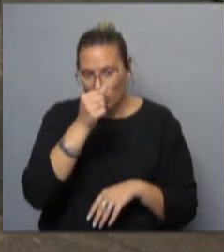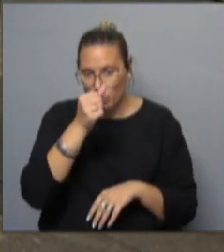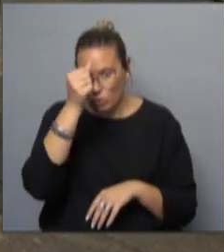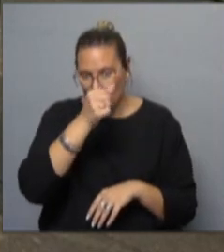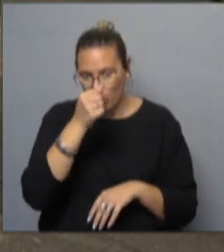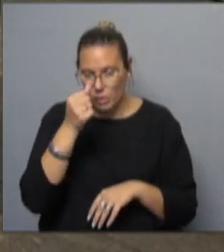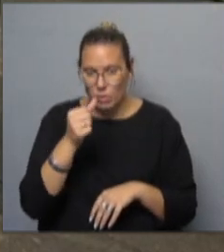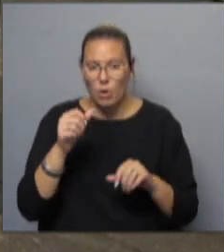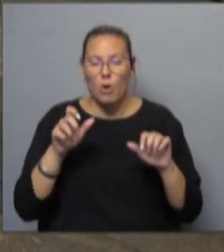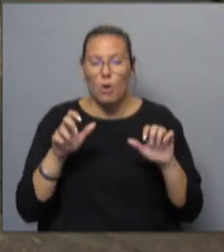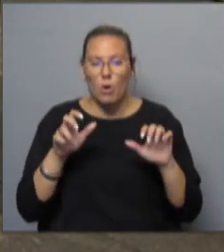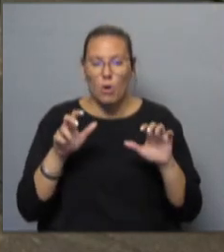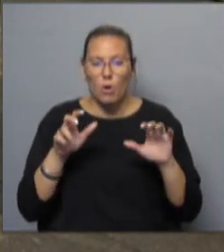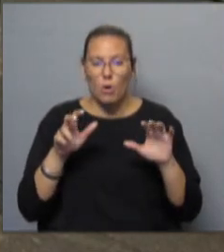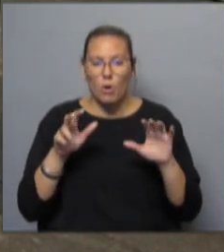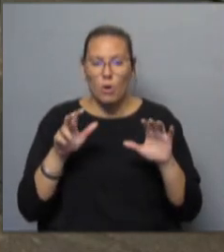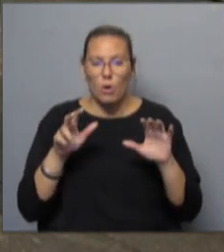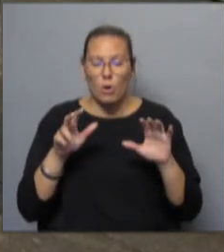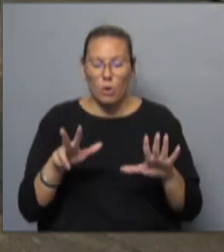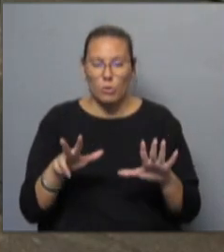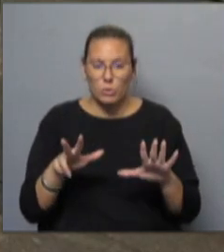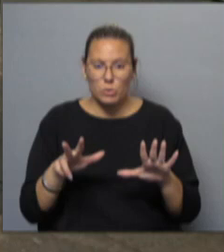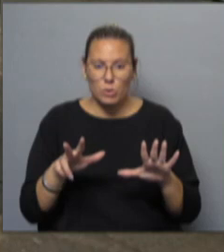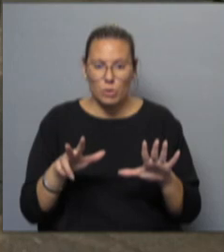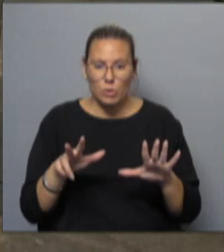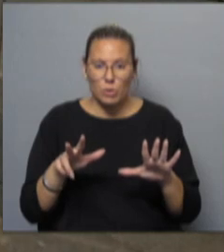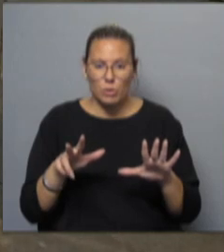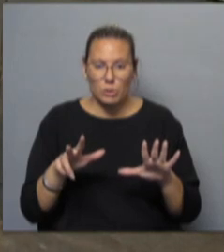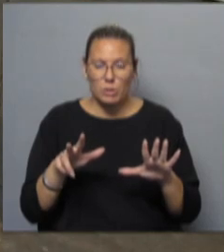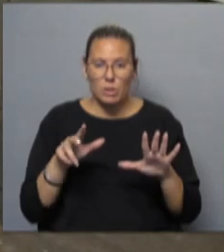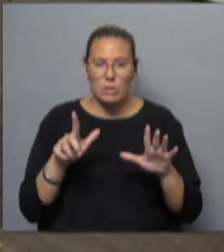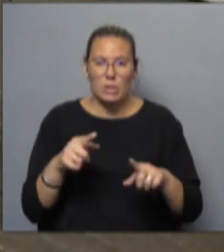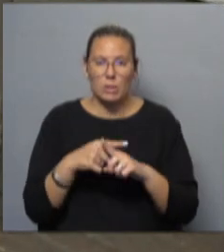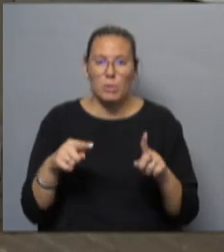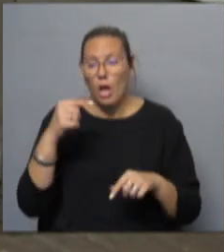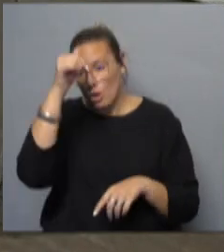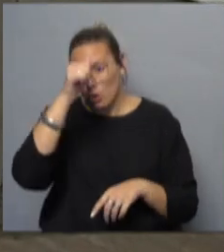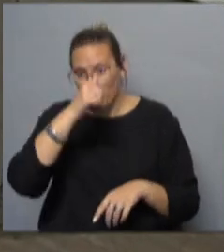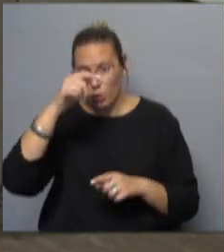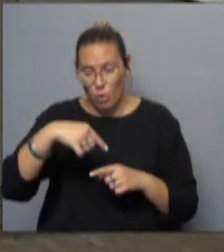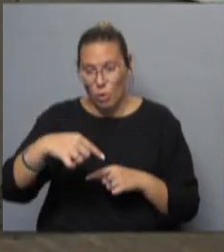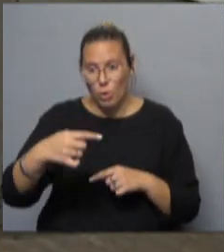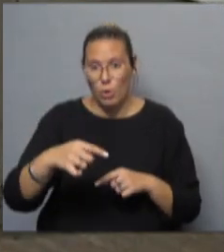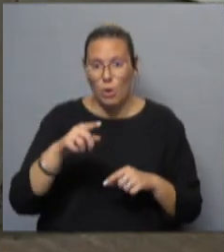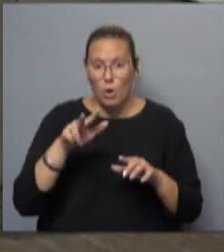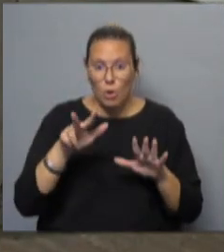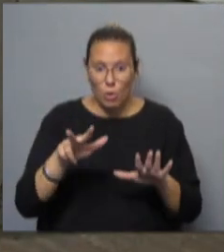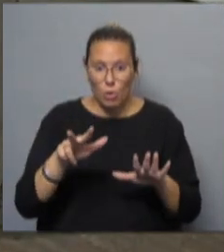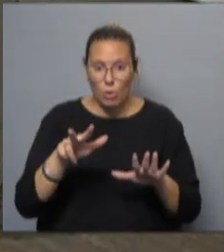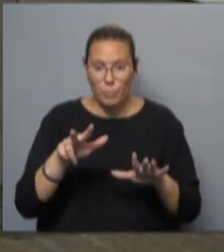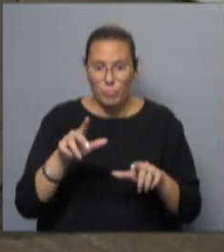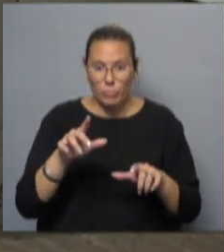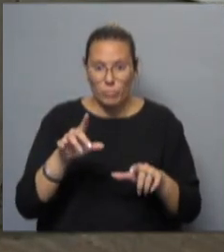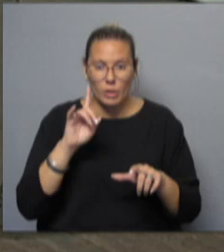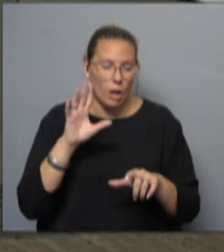también tenemos función a las 19 30 y después todos los demás domingos de mayo creo que ocho más siete